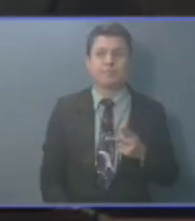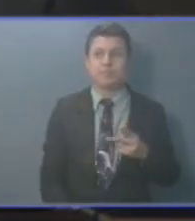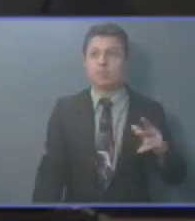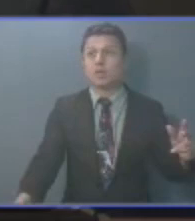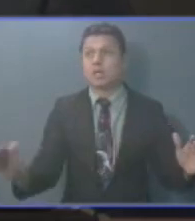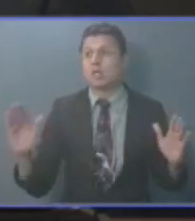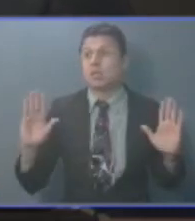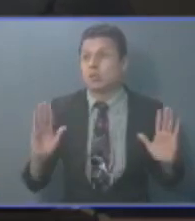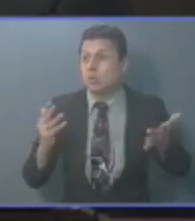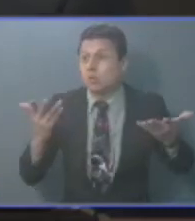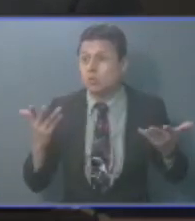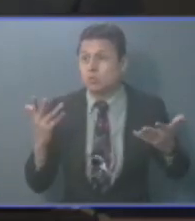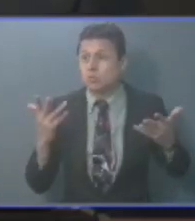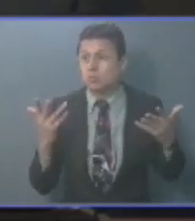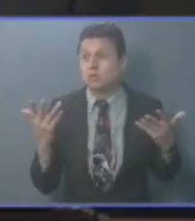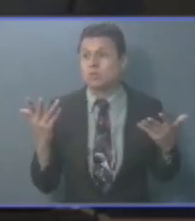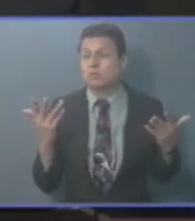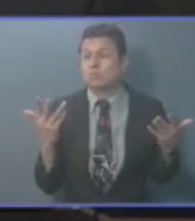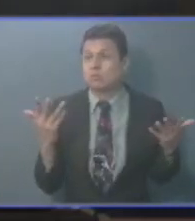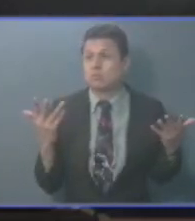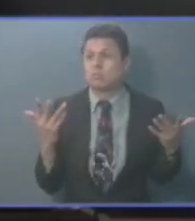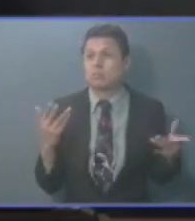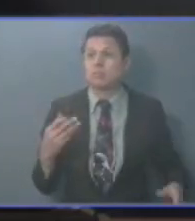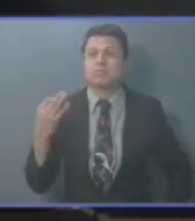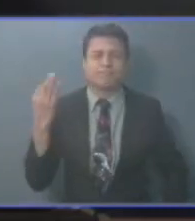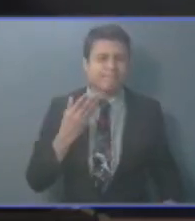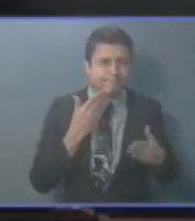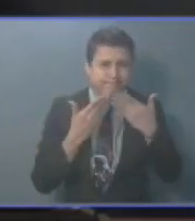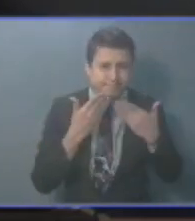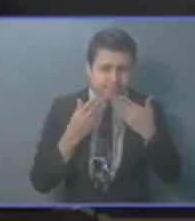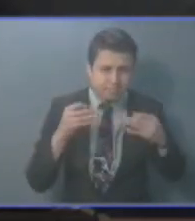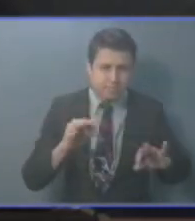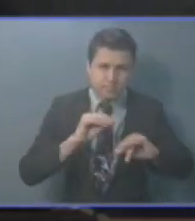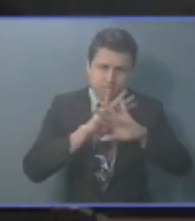Por lo tanto, debe quedar claro